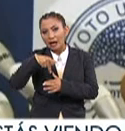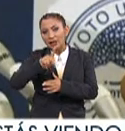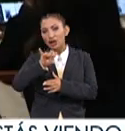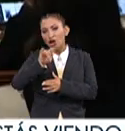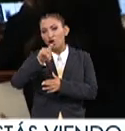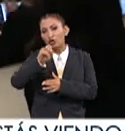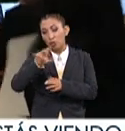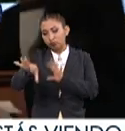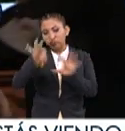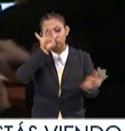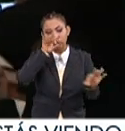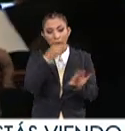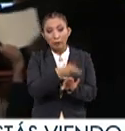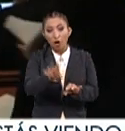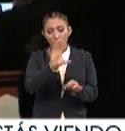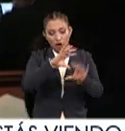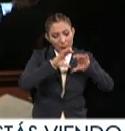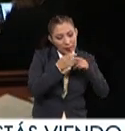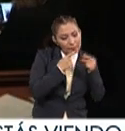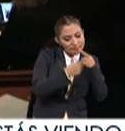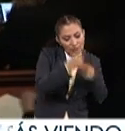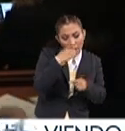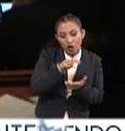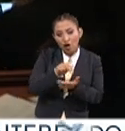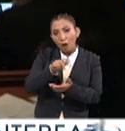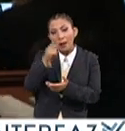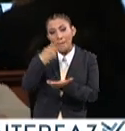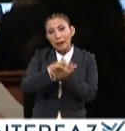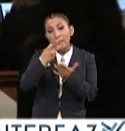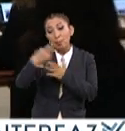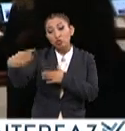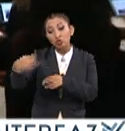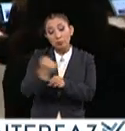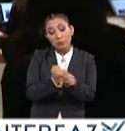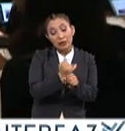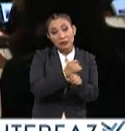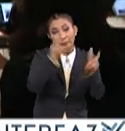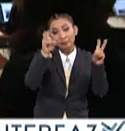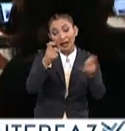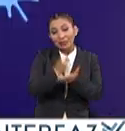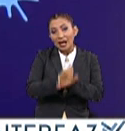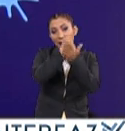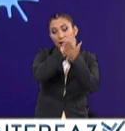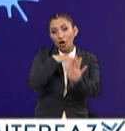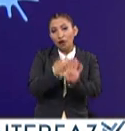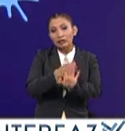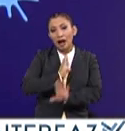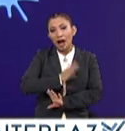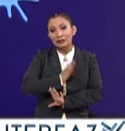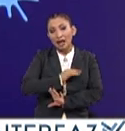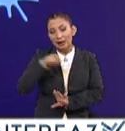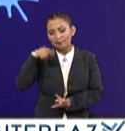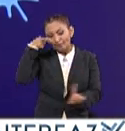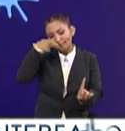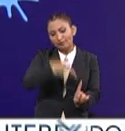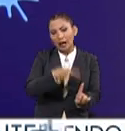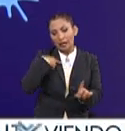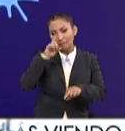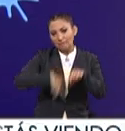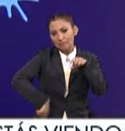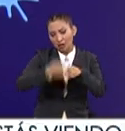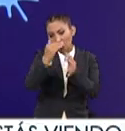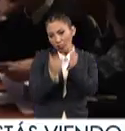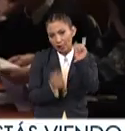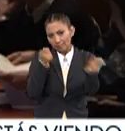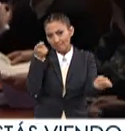Kioto, fueron seleccionados por el Comité del Nobel con el premio por su investigación de la terapia contra el cáncer centrada en la inhibición de